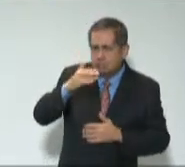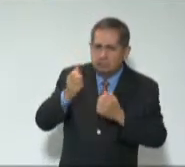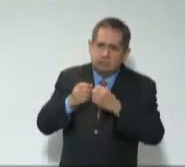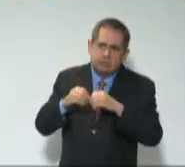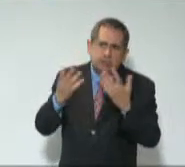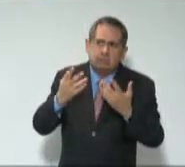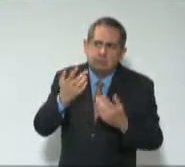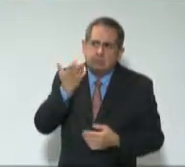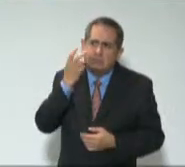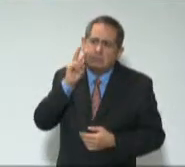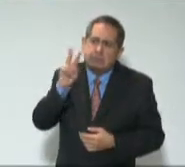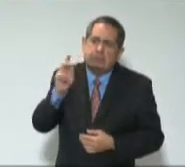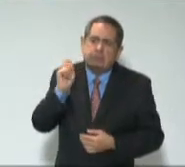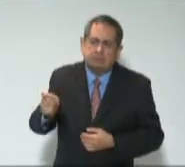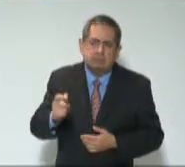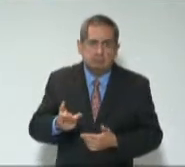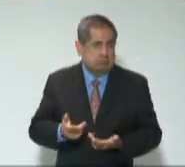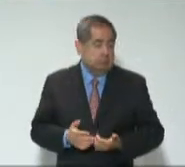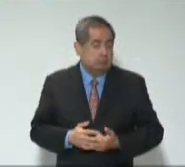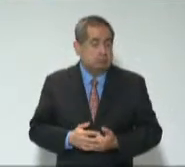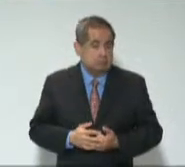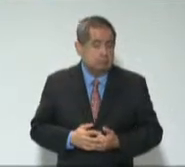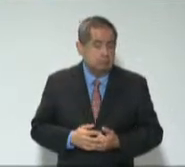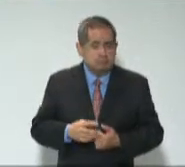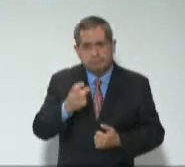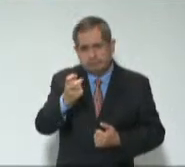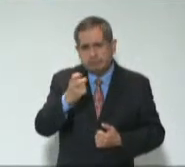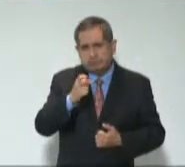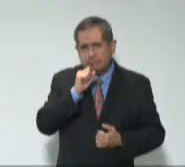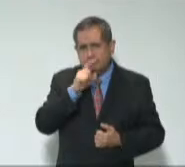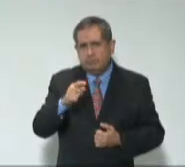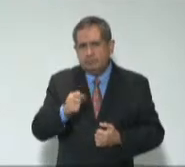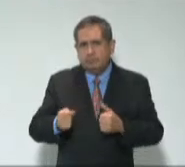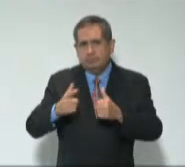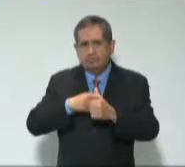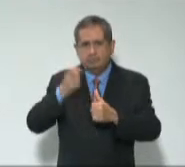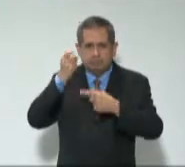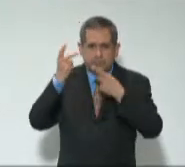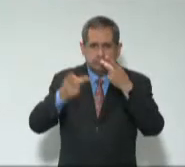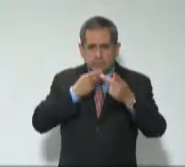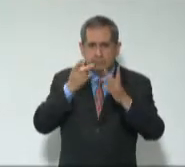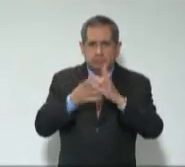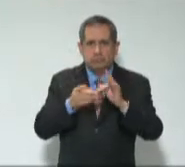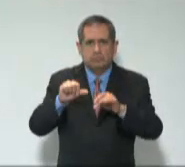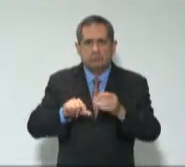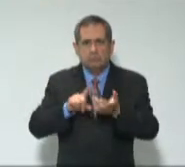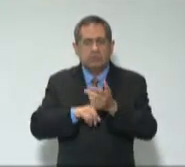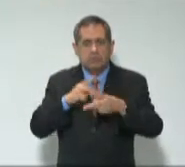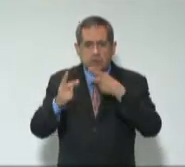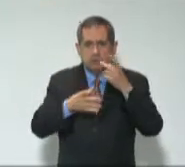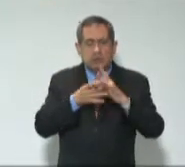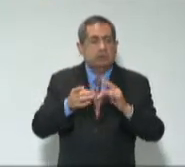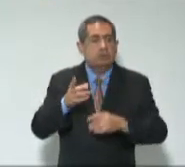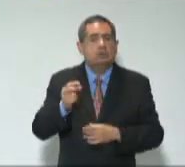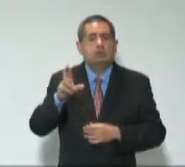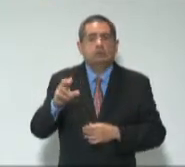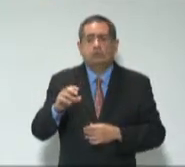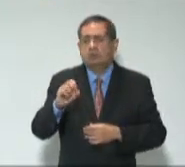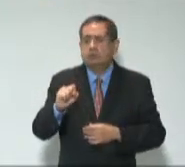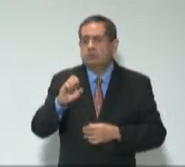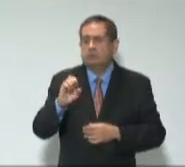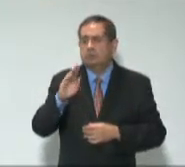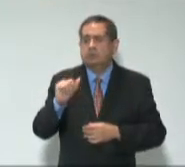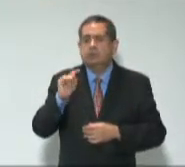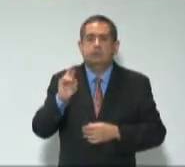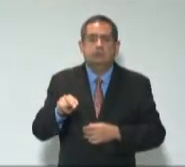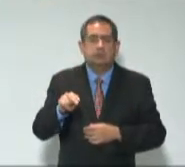personas Quiero agradecer Entonces esta primera exposición que tendremos del Dr Sebastián García